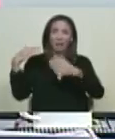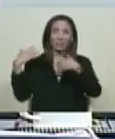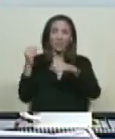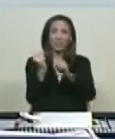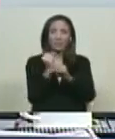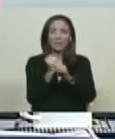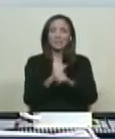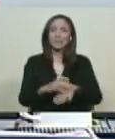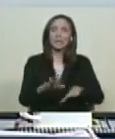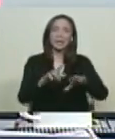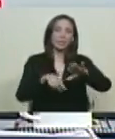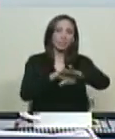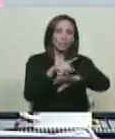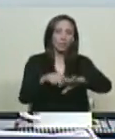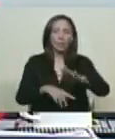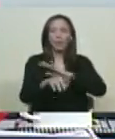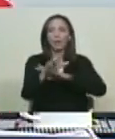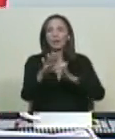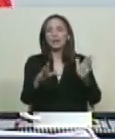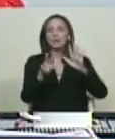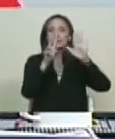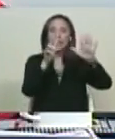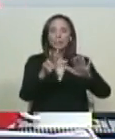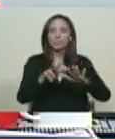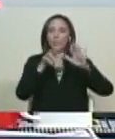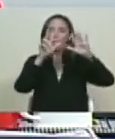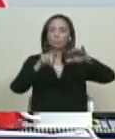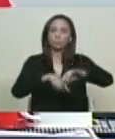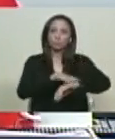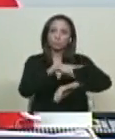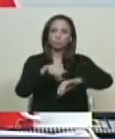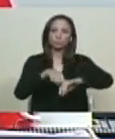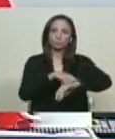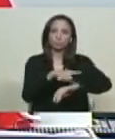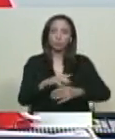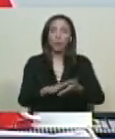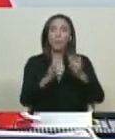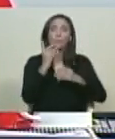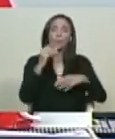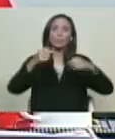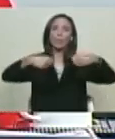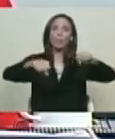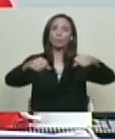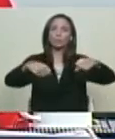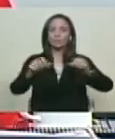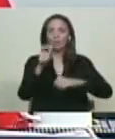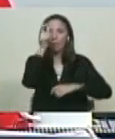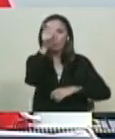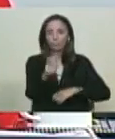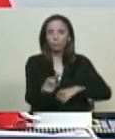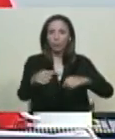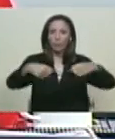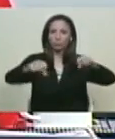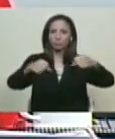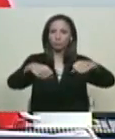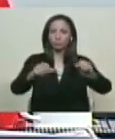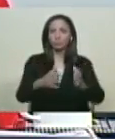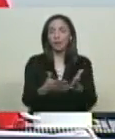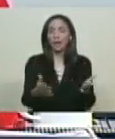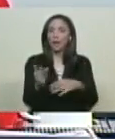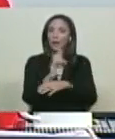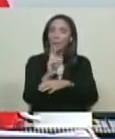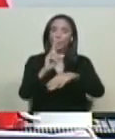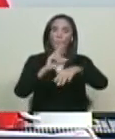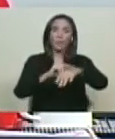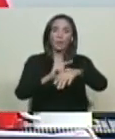7, 8 horas dando, 10 horas dando. El motorizado tiene problemas graves. Tienen problemas que tenemos que atender de